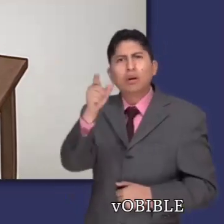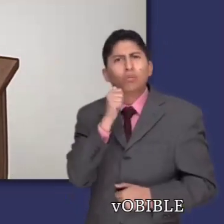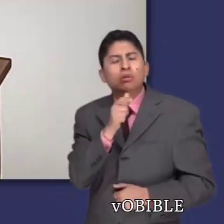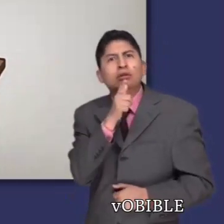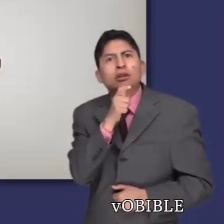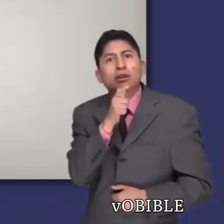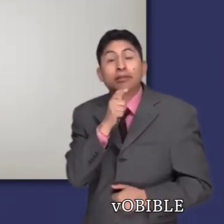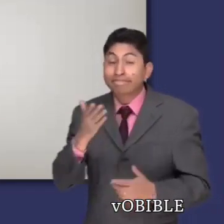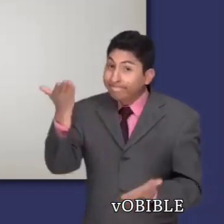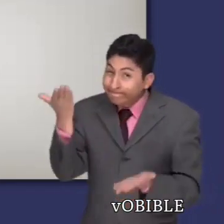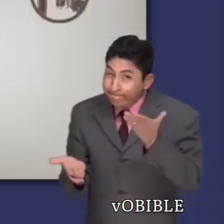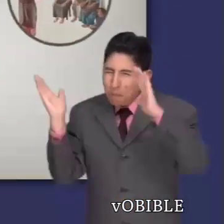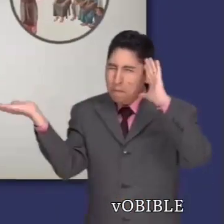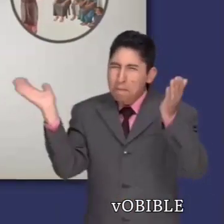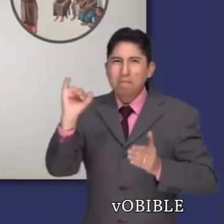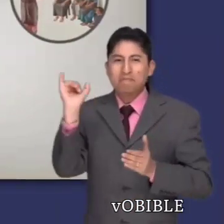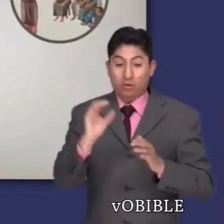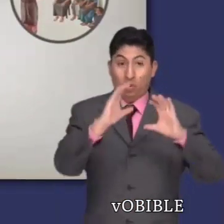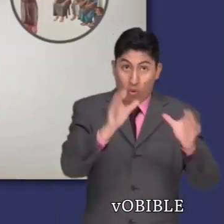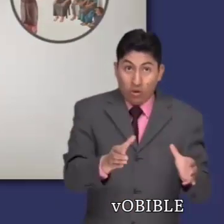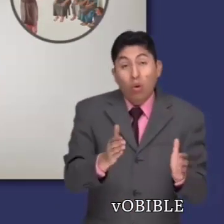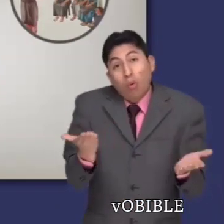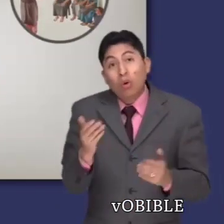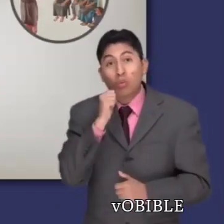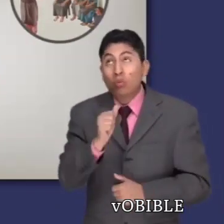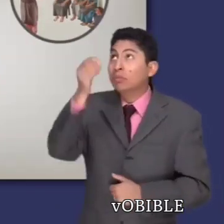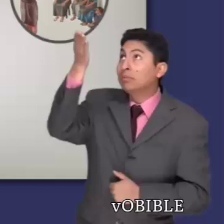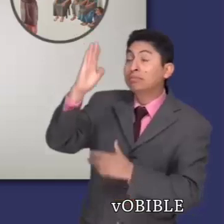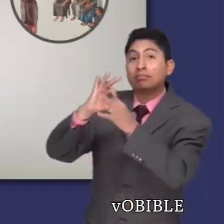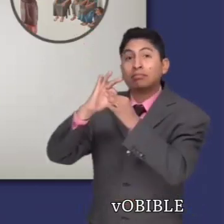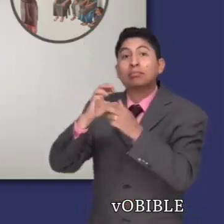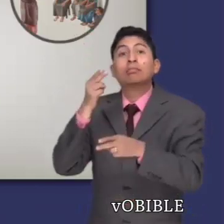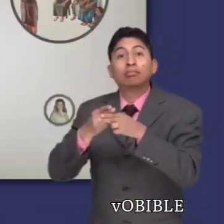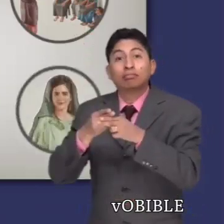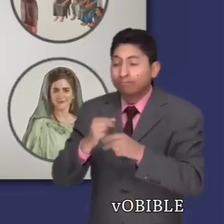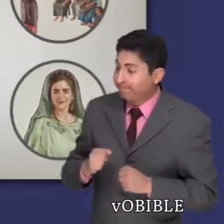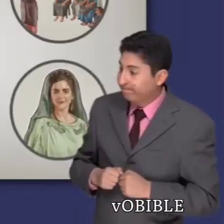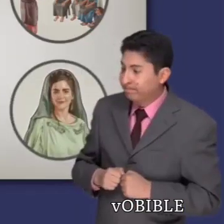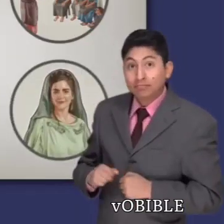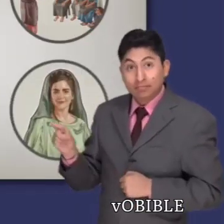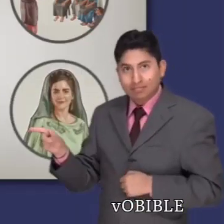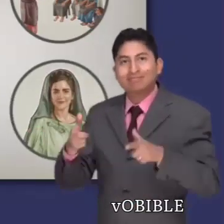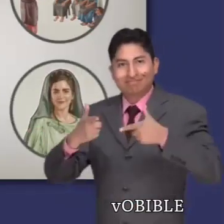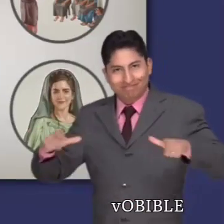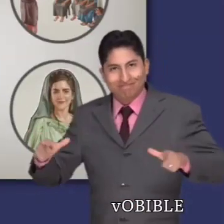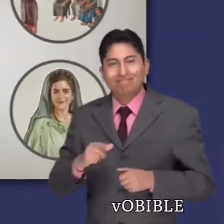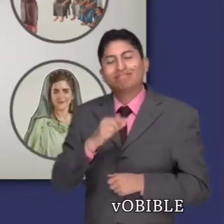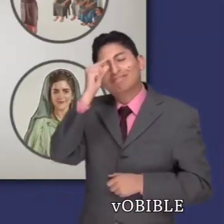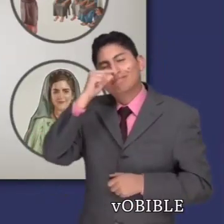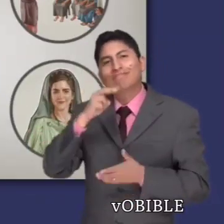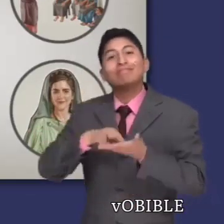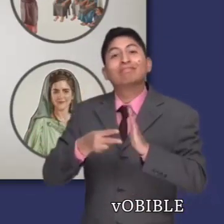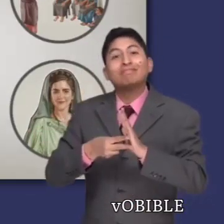Algunos piensan que la señora escogida pudo haber sido una congregación o una hermana espiritual llamada Kiria, que significa